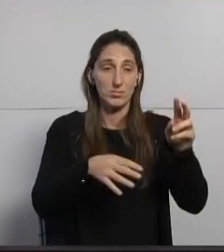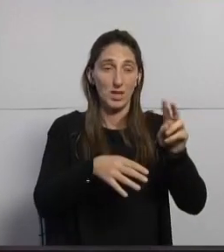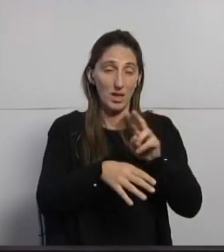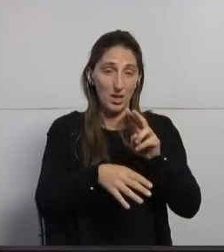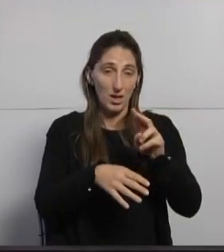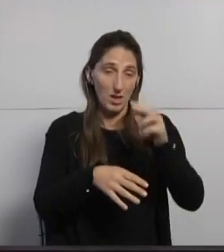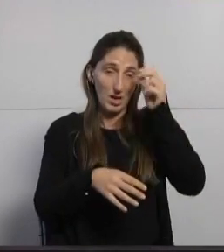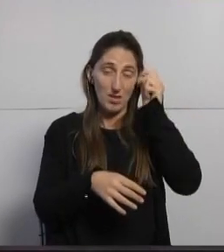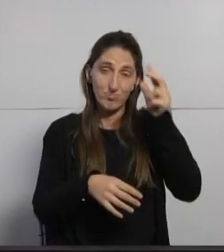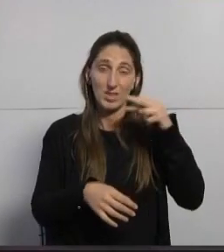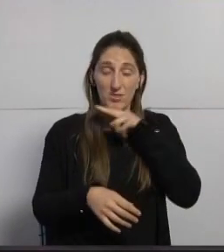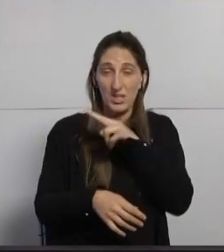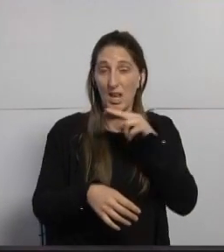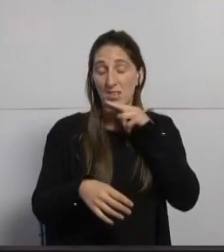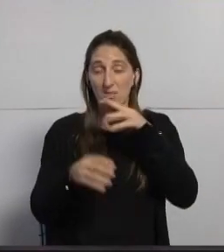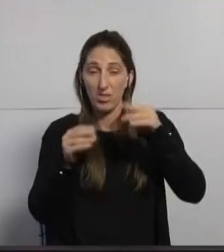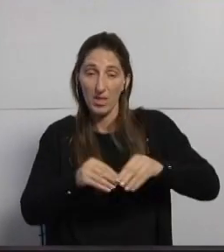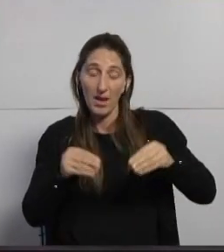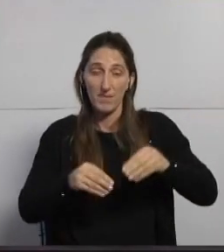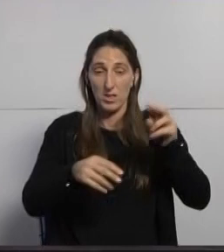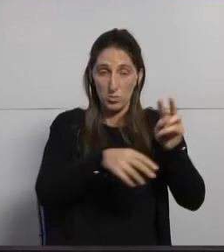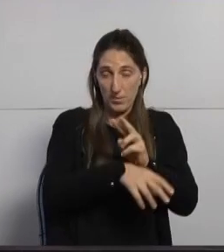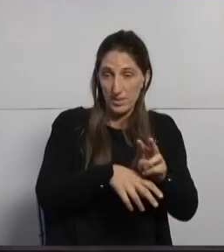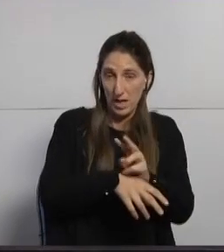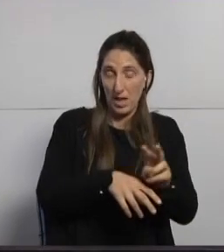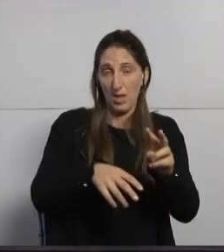débil, aprendizaje automático, aprendizaje supervisado,